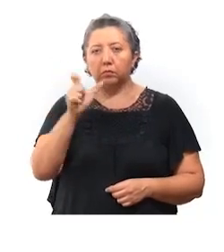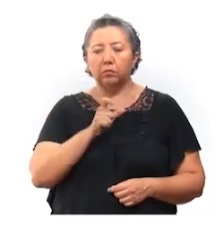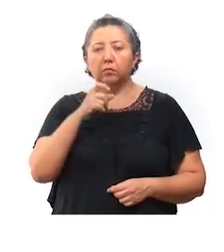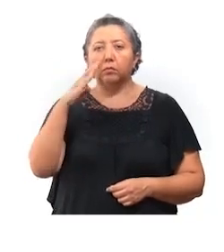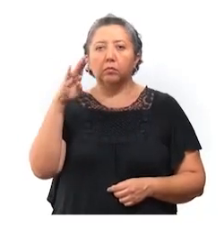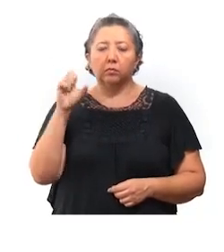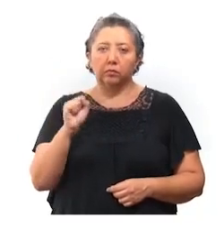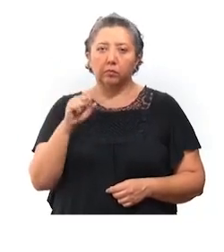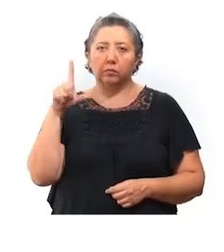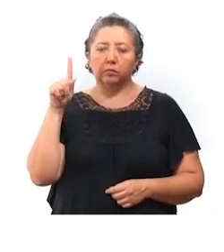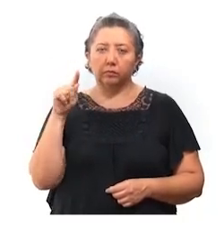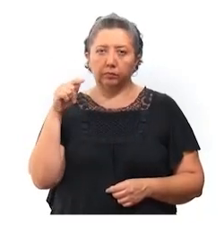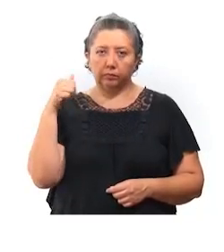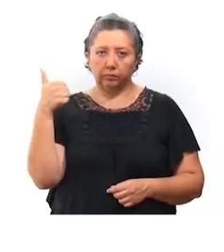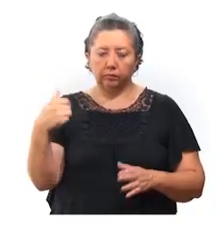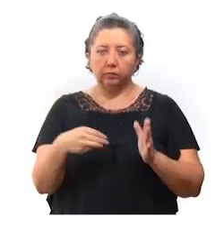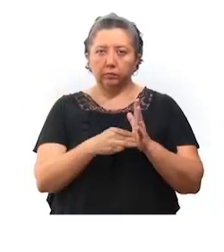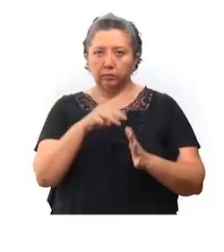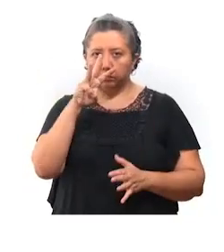Yaxcabá. De los